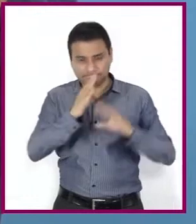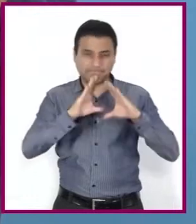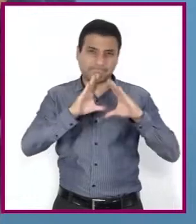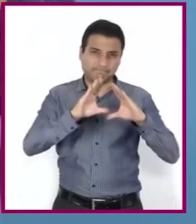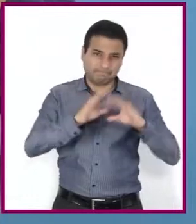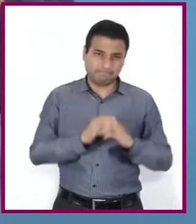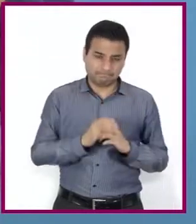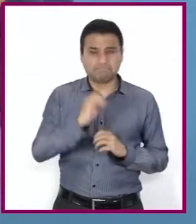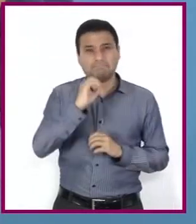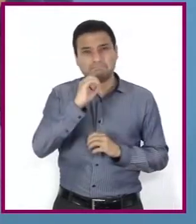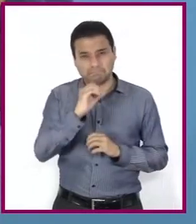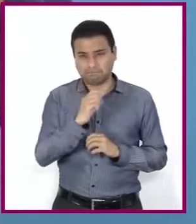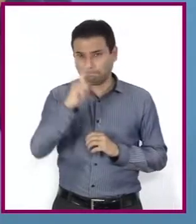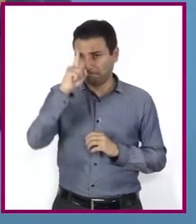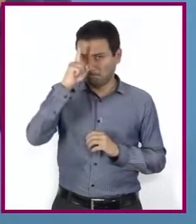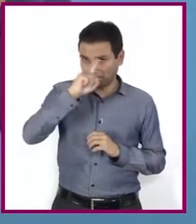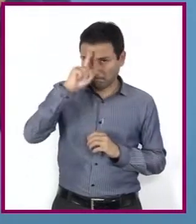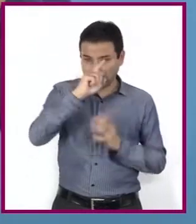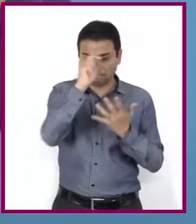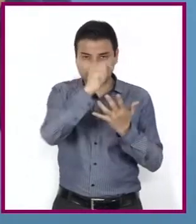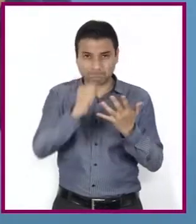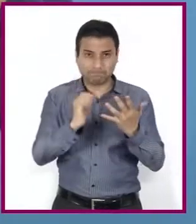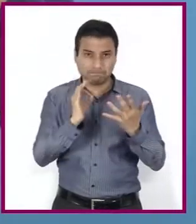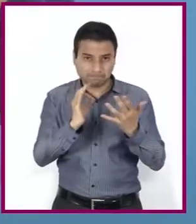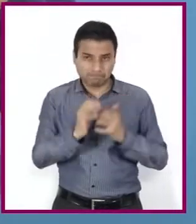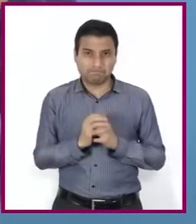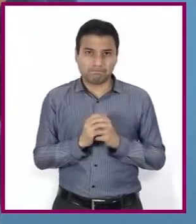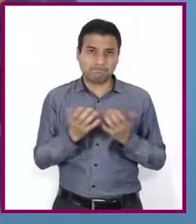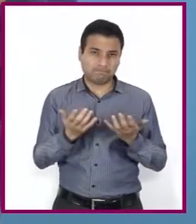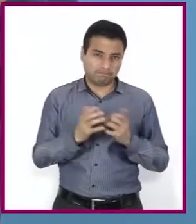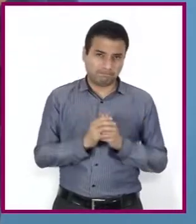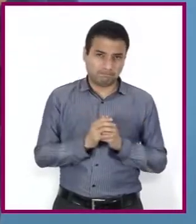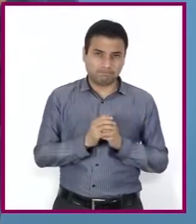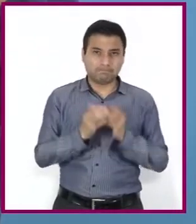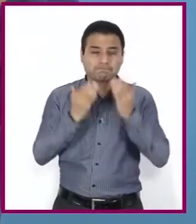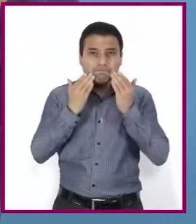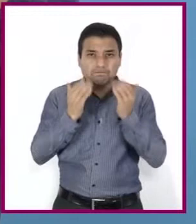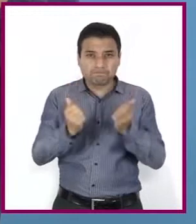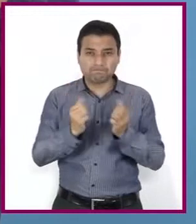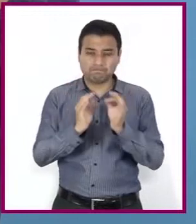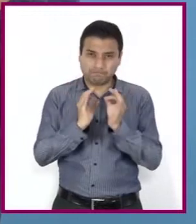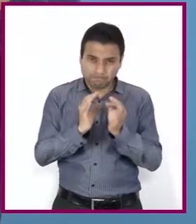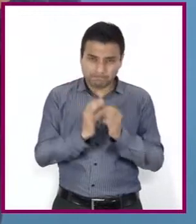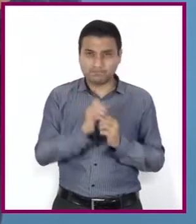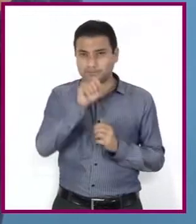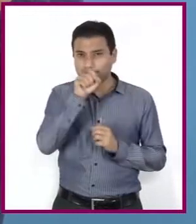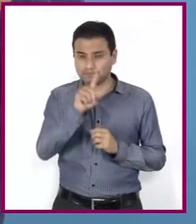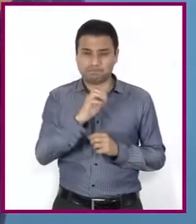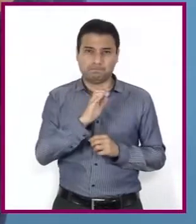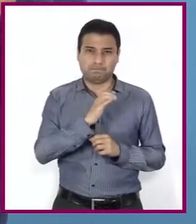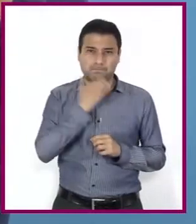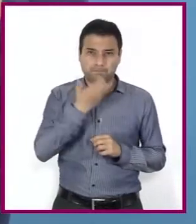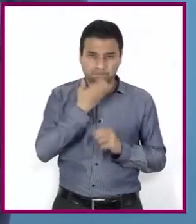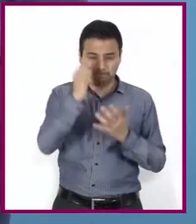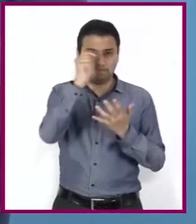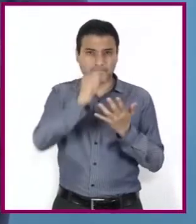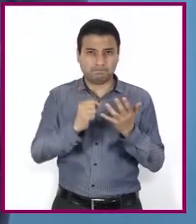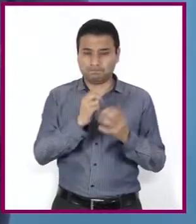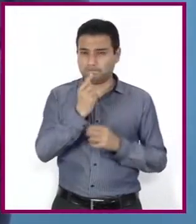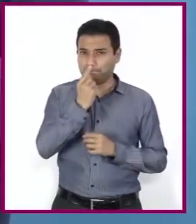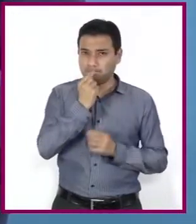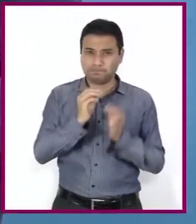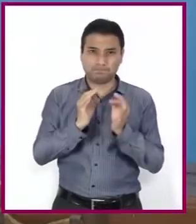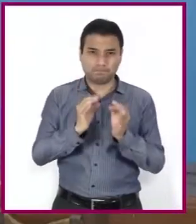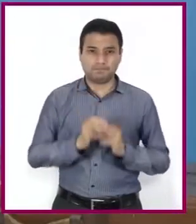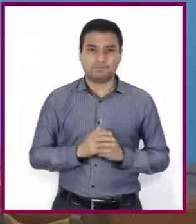otros con buenos consejos, otros con provechosas granjerías, otros con loables costumbres y policía. Hasta aquí la